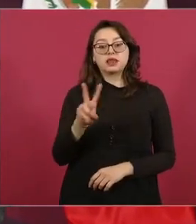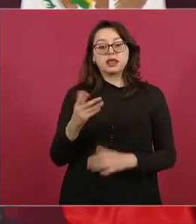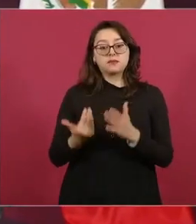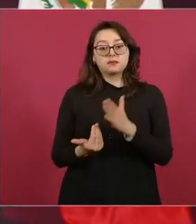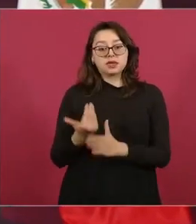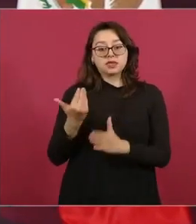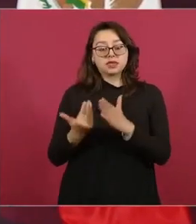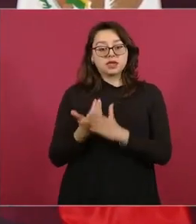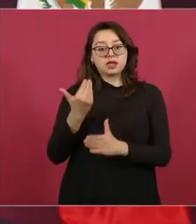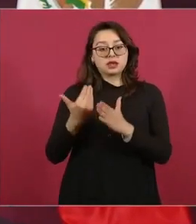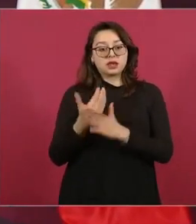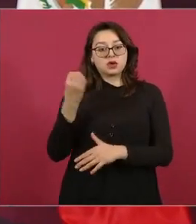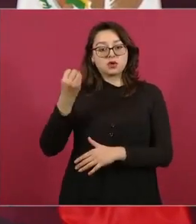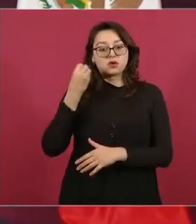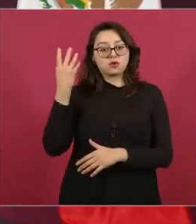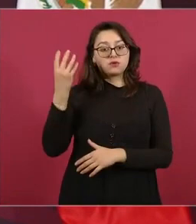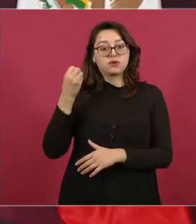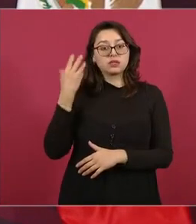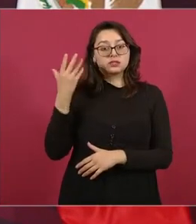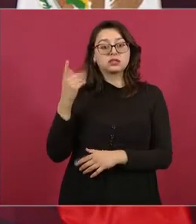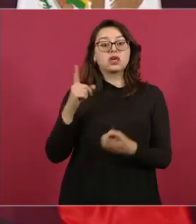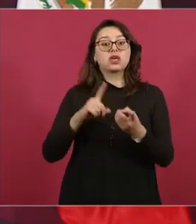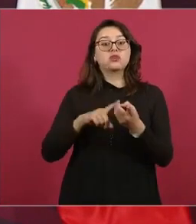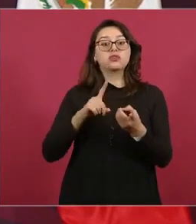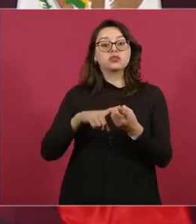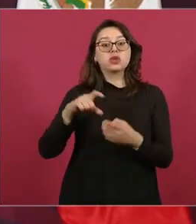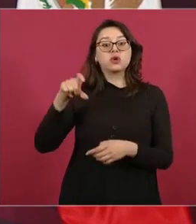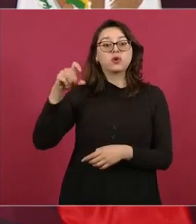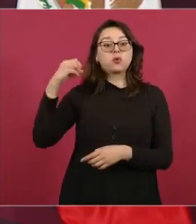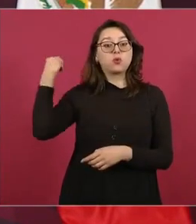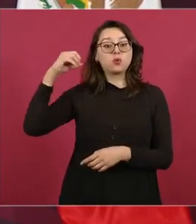seguridad y la mañanera, es Oaxaca.